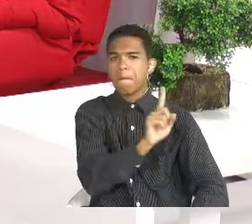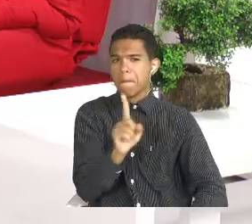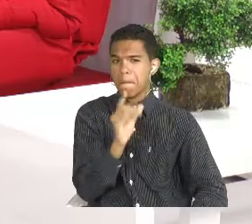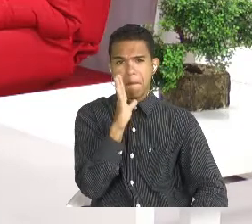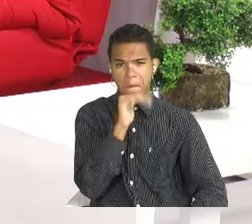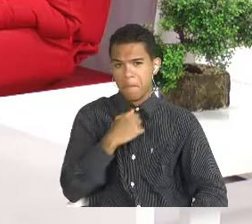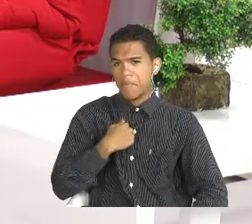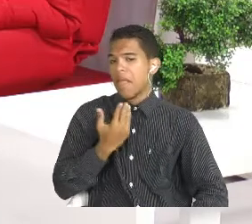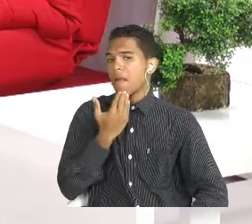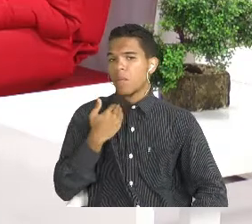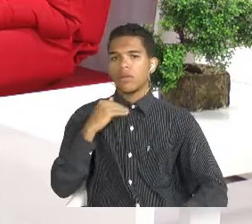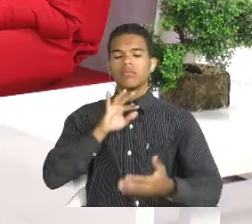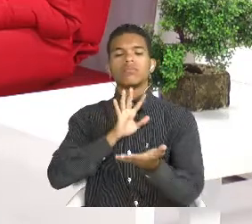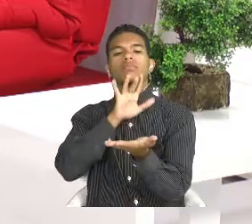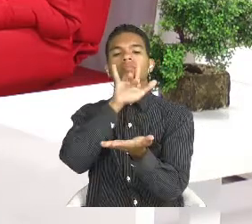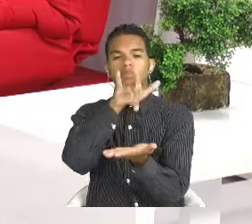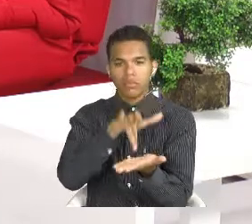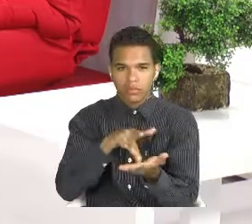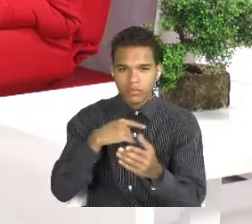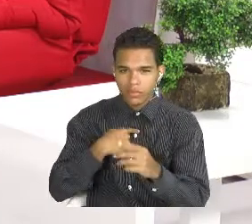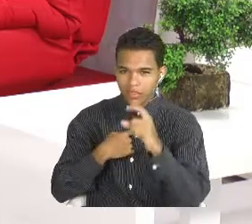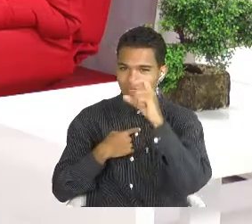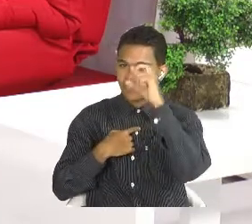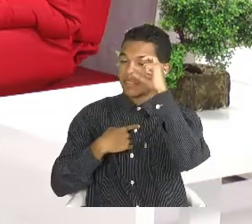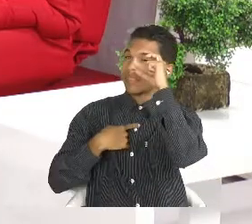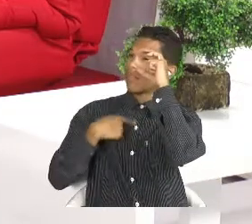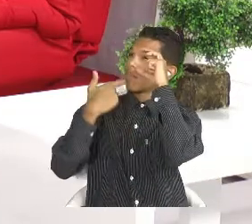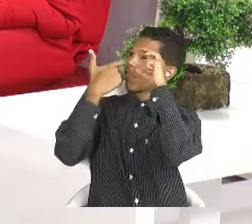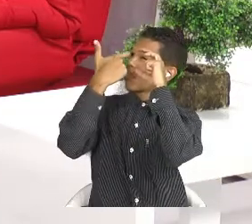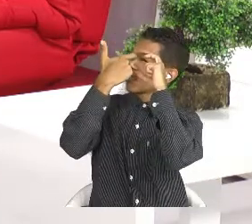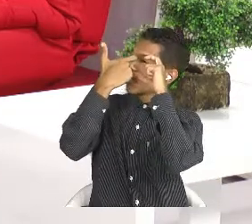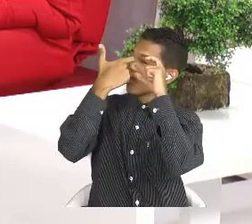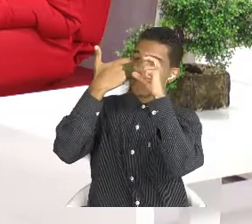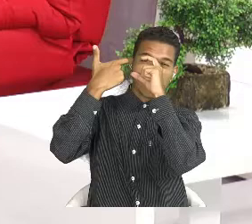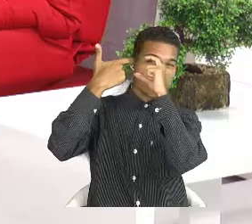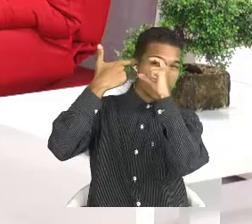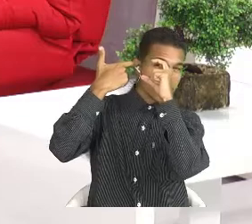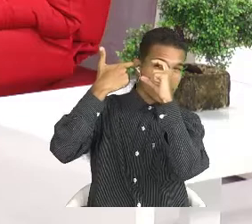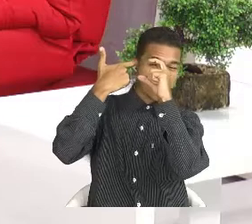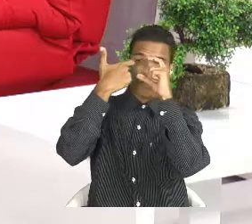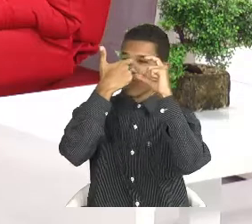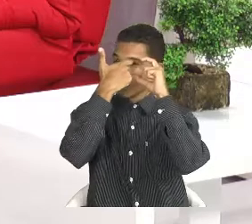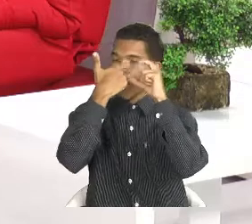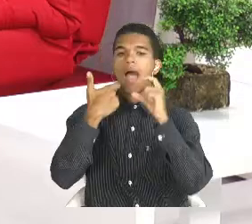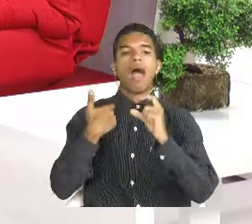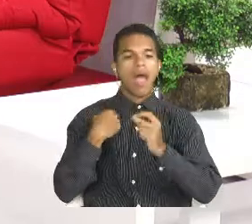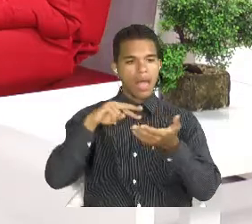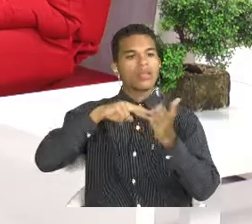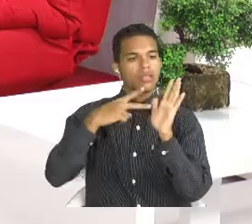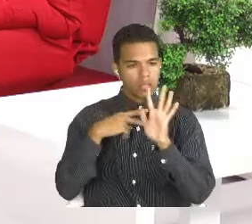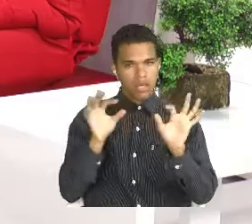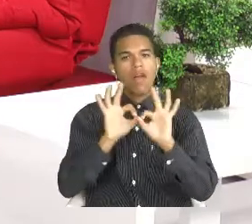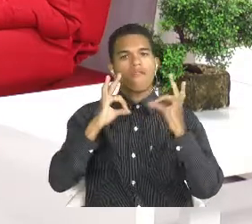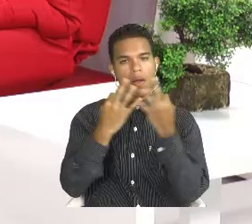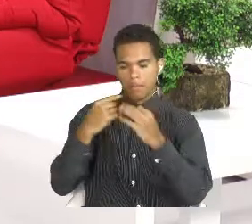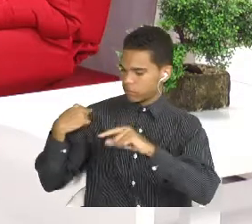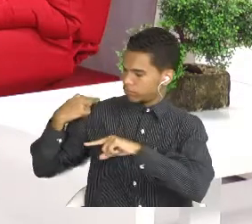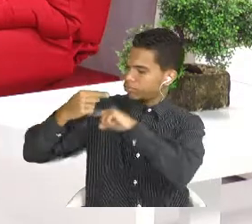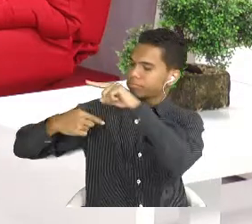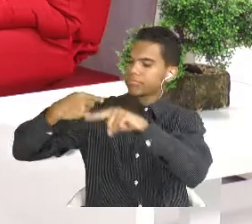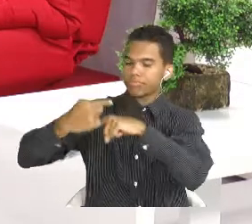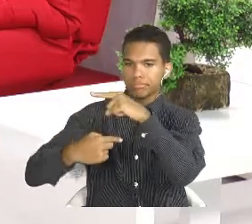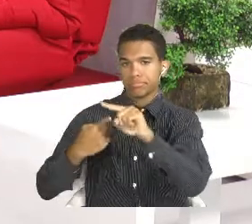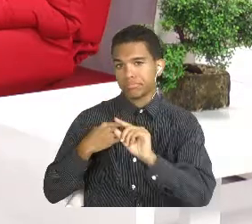sin algún tipo de referencia específica, a no ser que tenga una herencia familiar, que el paciente vaya enfocado a hacer el descarte de esta